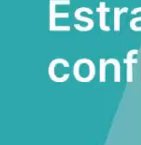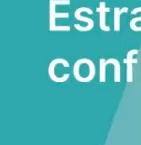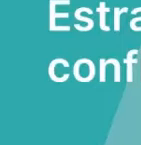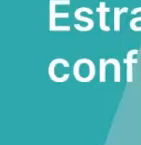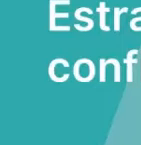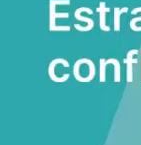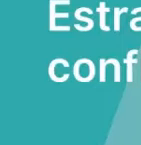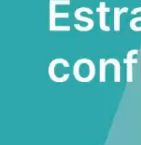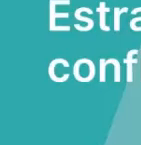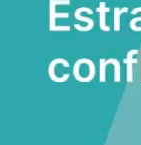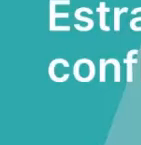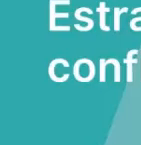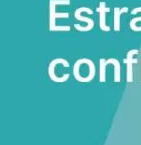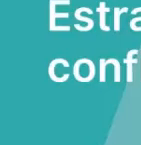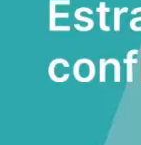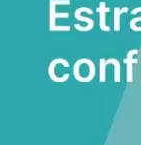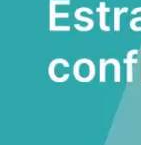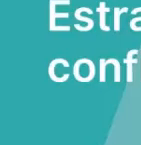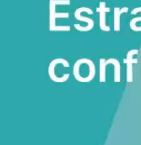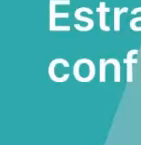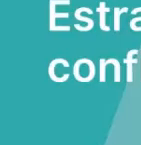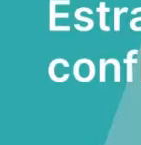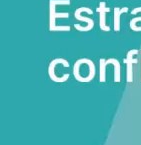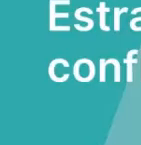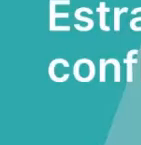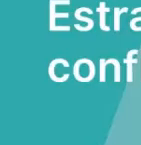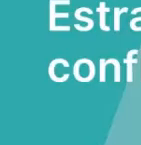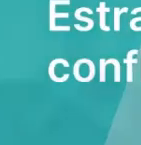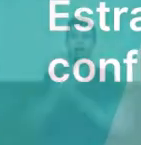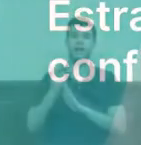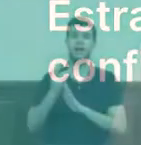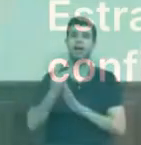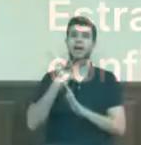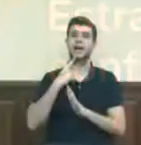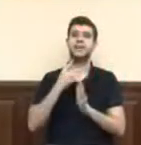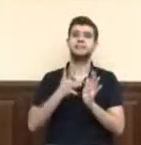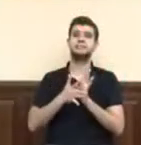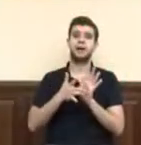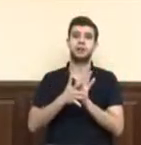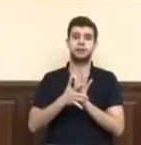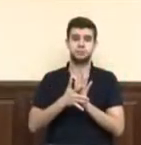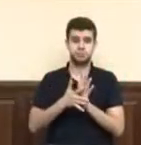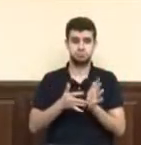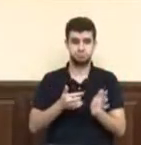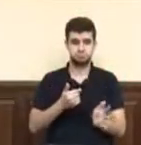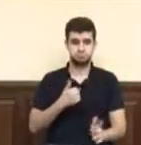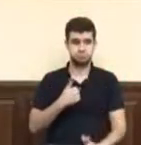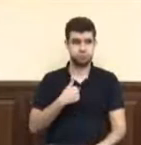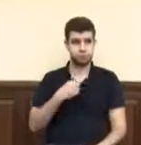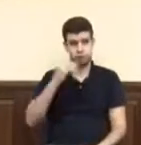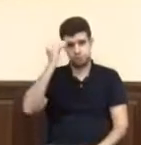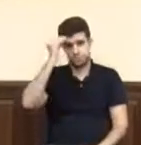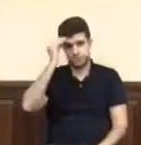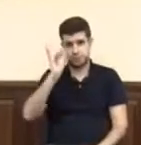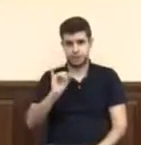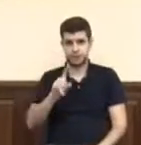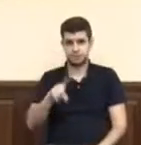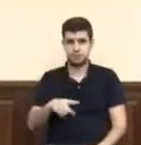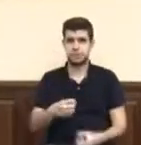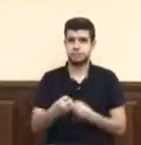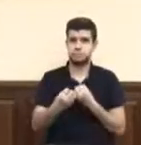Monterreal pues iba a dar explicaciones. Bueno, explicaciones, o nos iba a contar